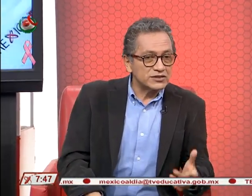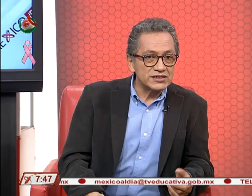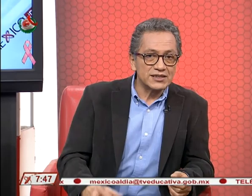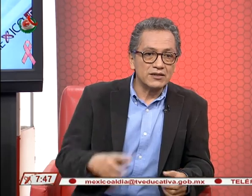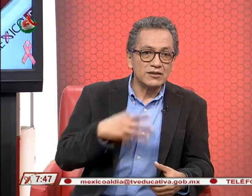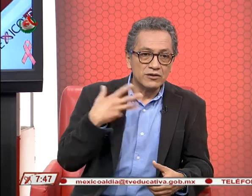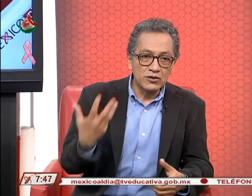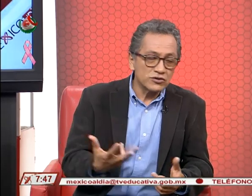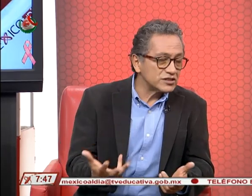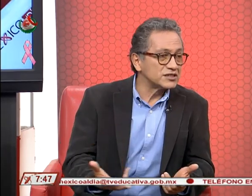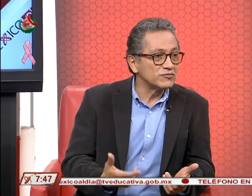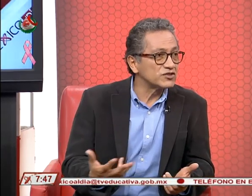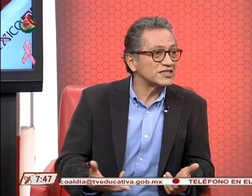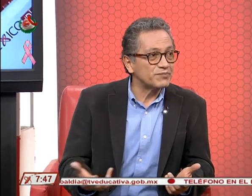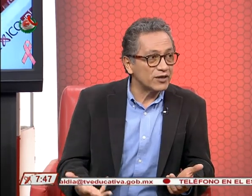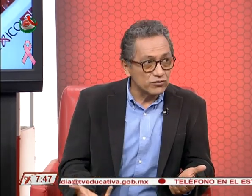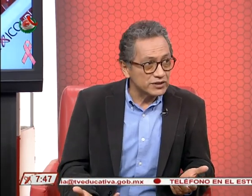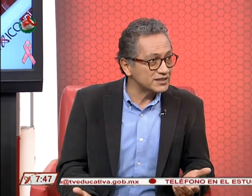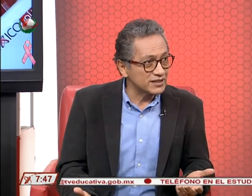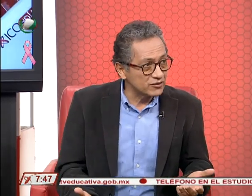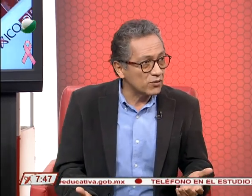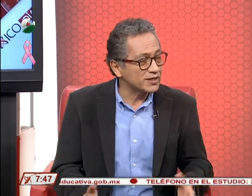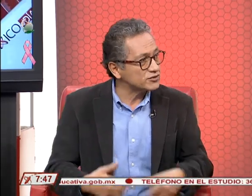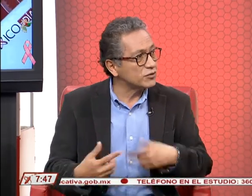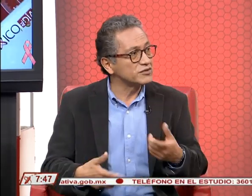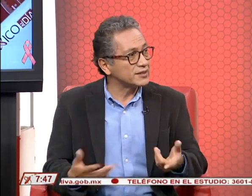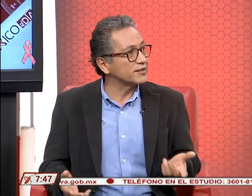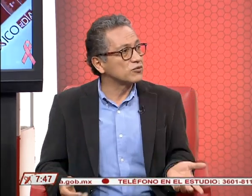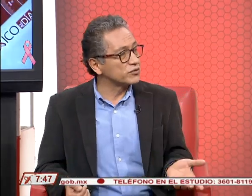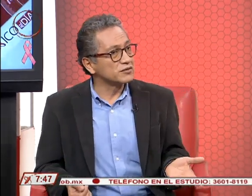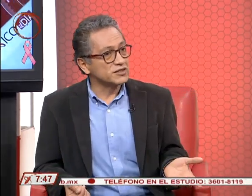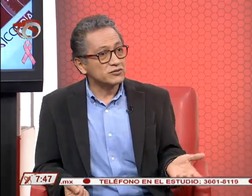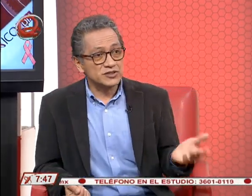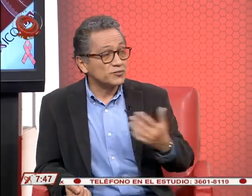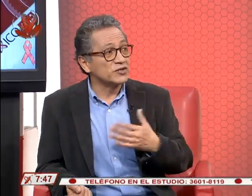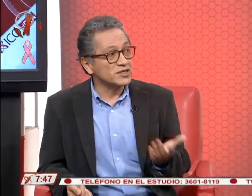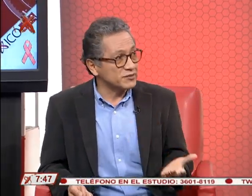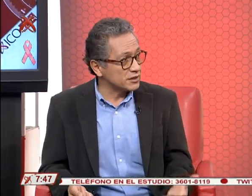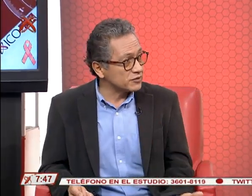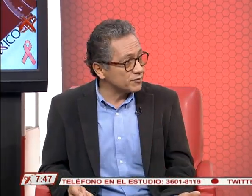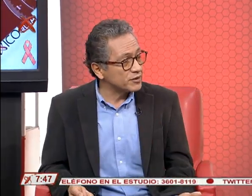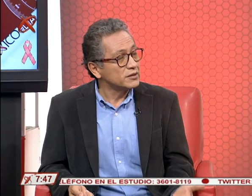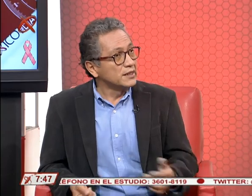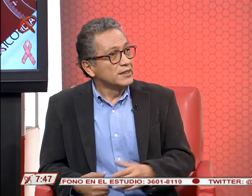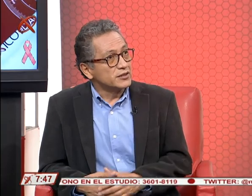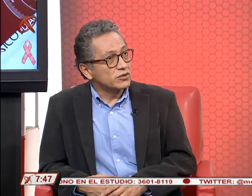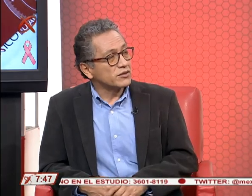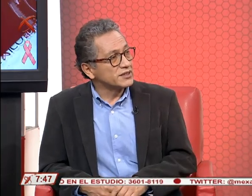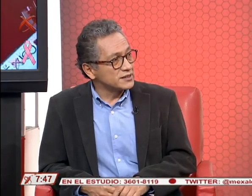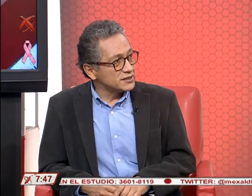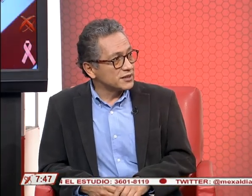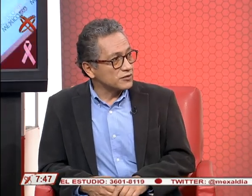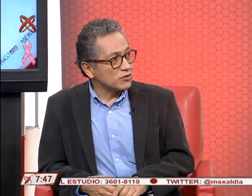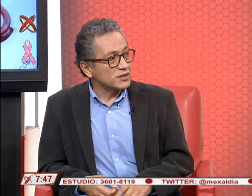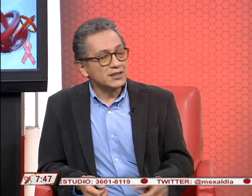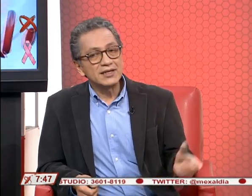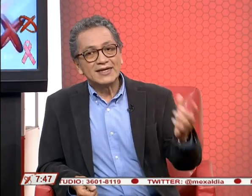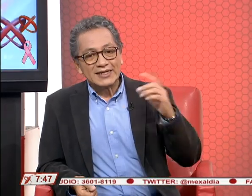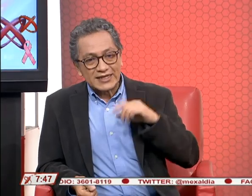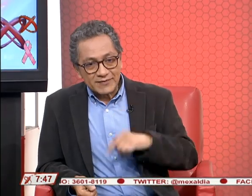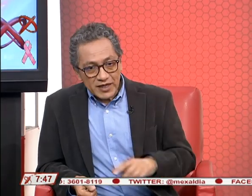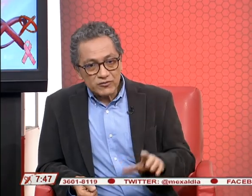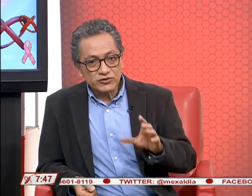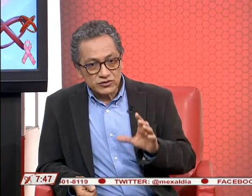parte, nos dice, no nos hicimos las preguntas adecuadas cuando estaban ocurriendo las cosas por ir demasiado rápido. Y yo creo que en ciencia y